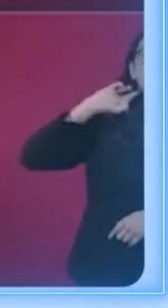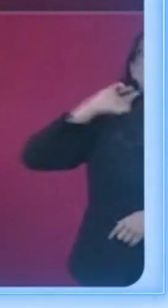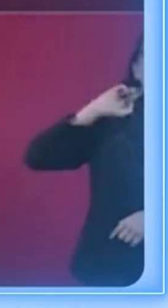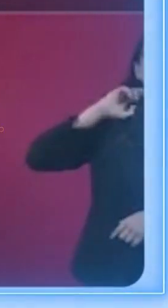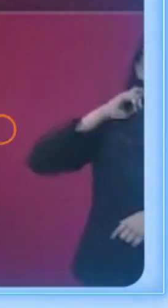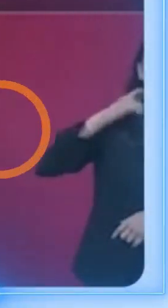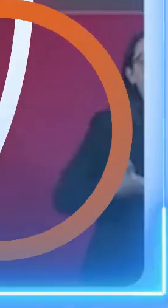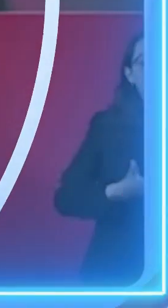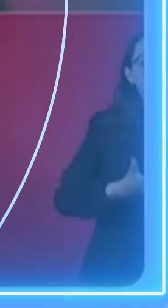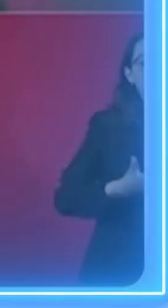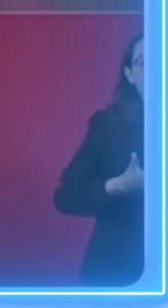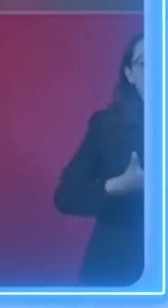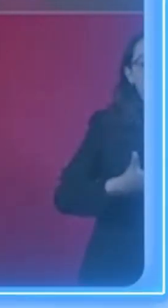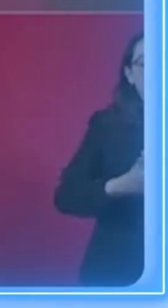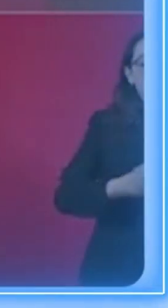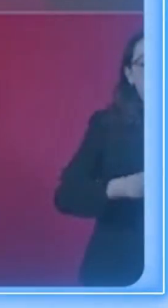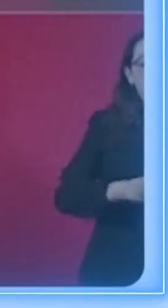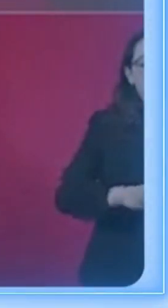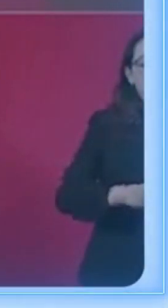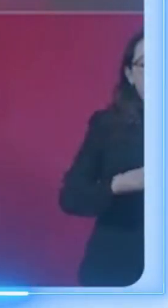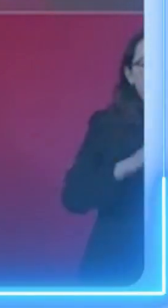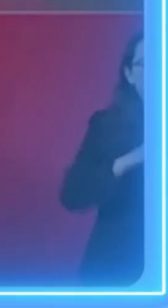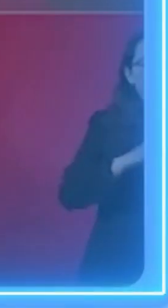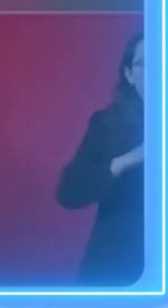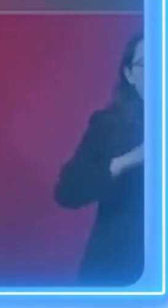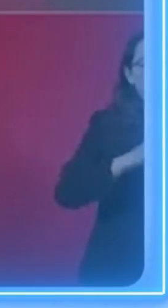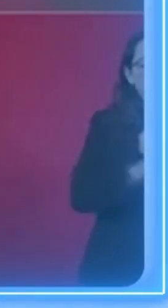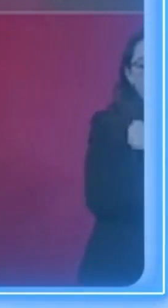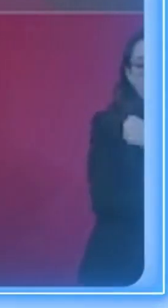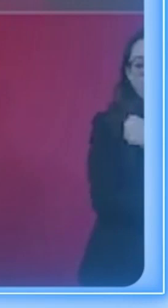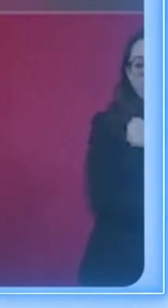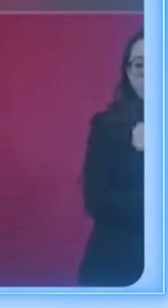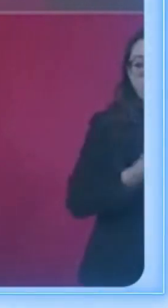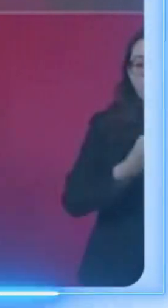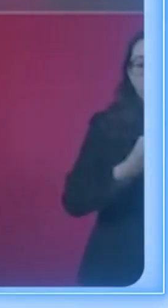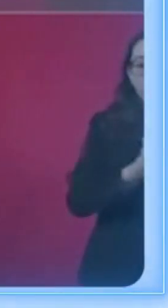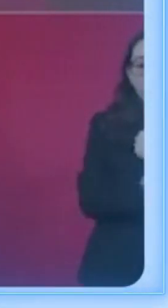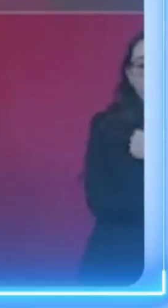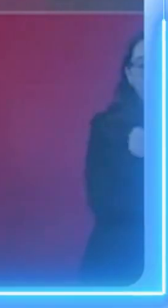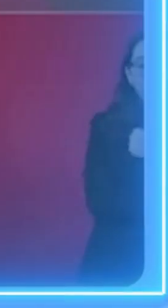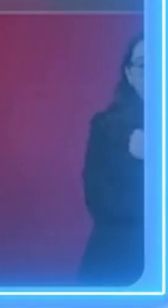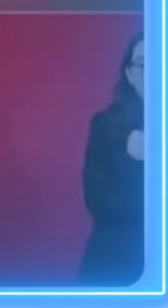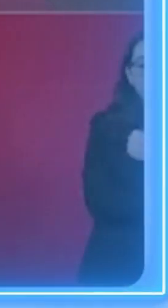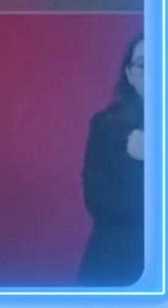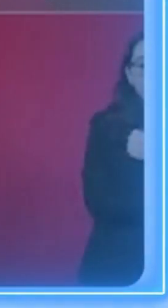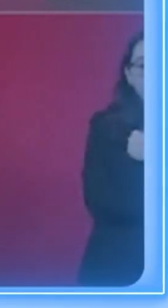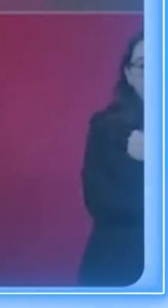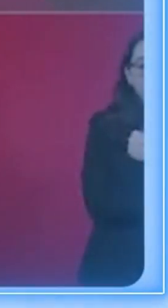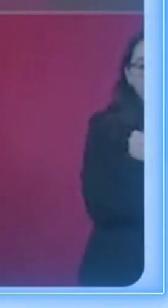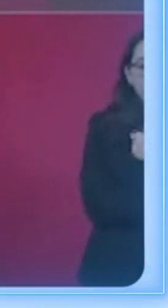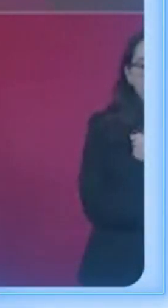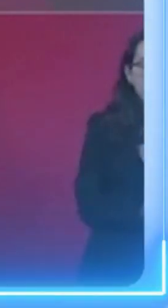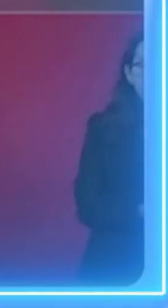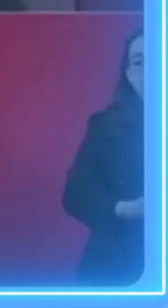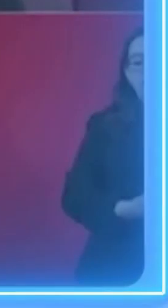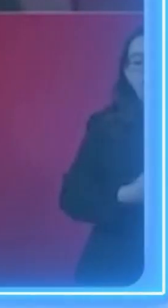sociales Yo sí Ahora qué ha dicho amlo sobre los Bots bueno el presidente ha hecho varias declaraciones